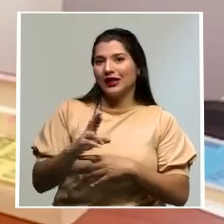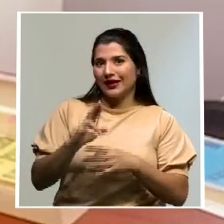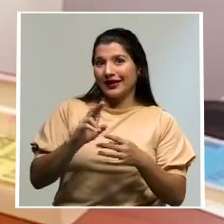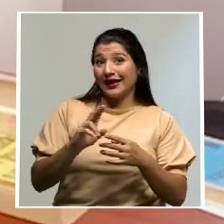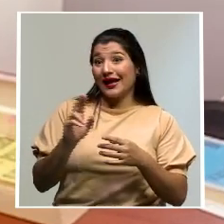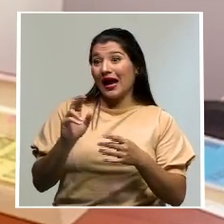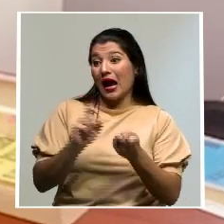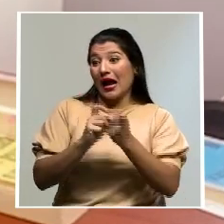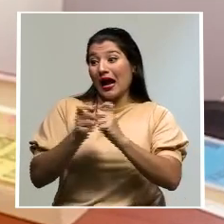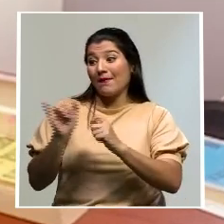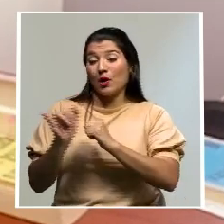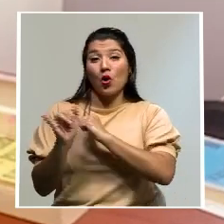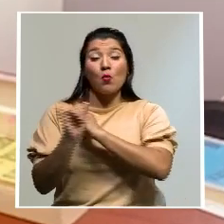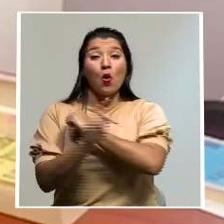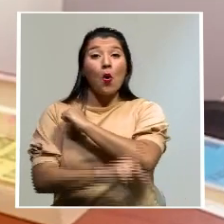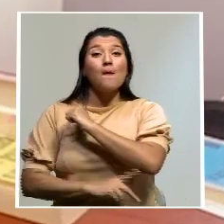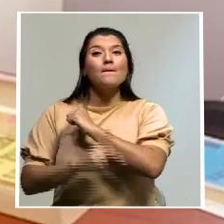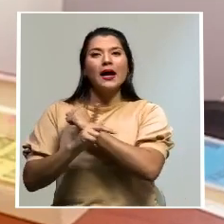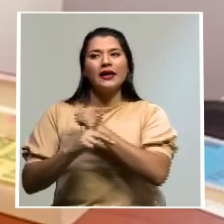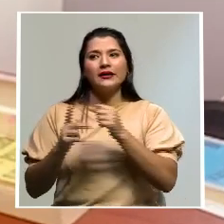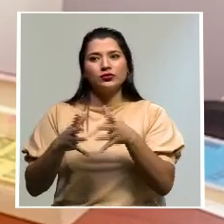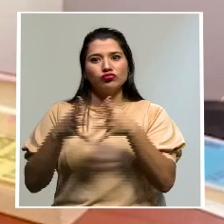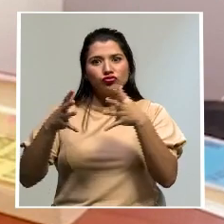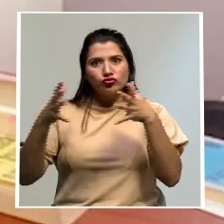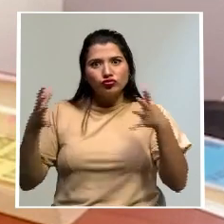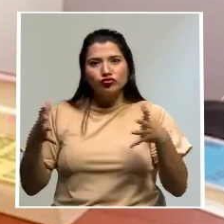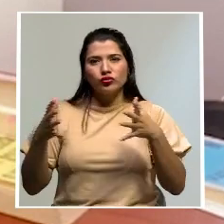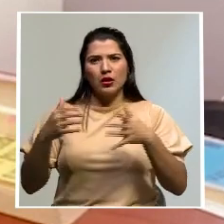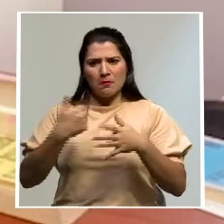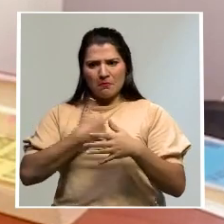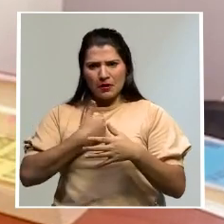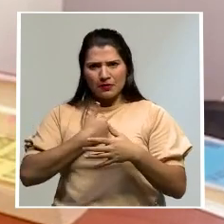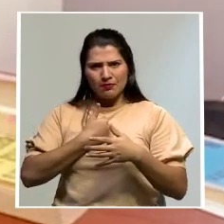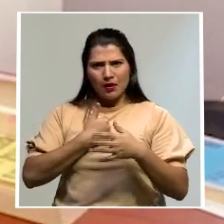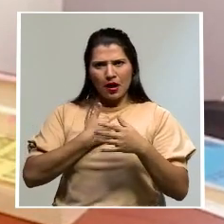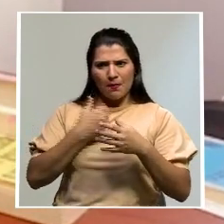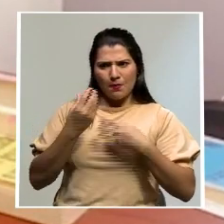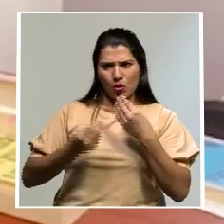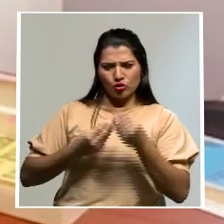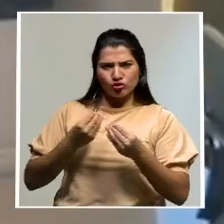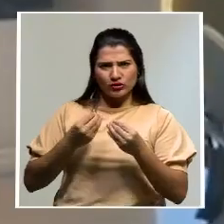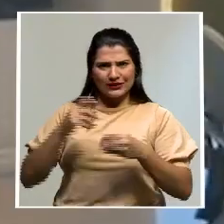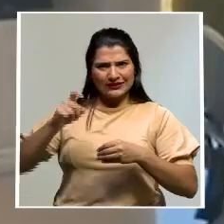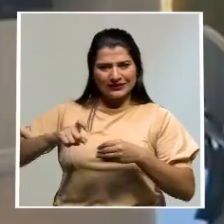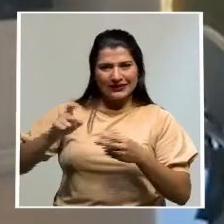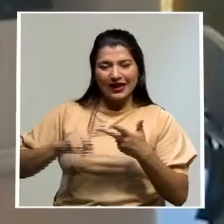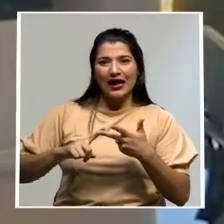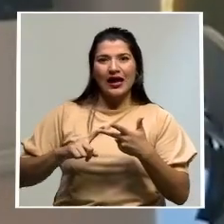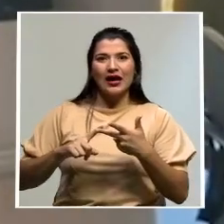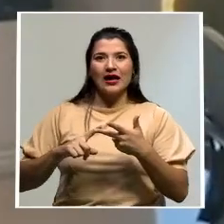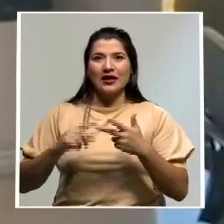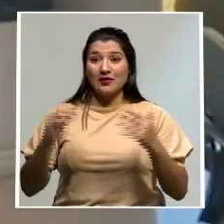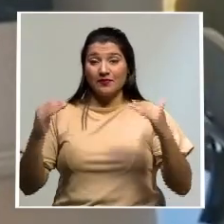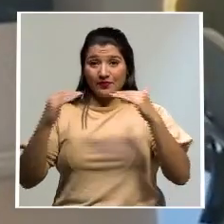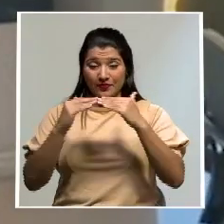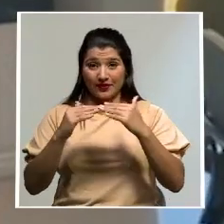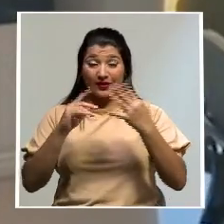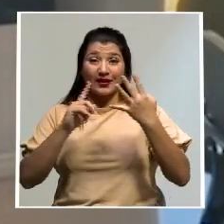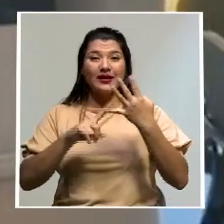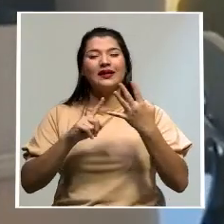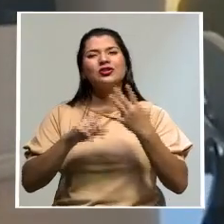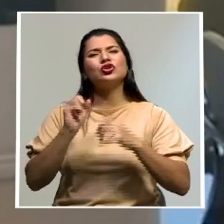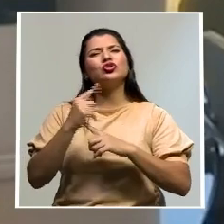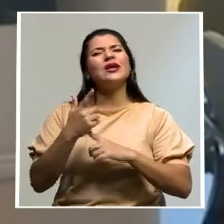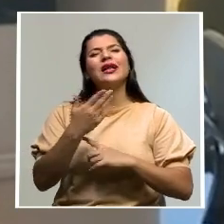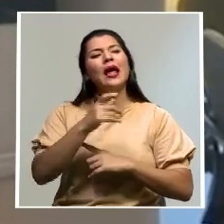sociedad próspera, autosuficiente y equitativa. Su revolución social pretende hacer un ciudadano más